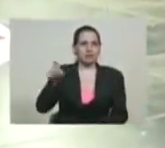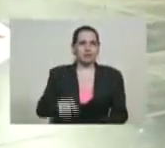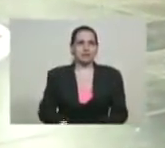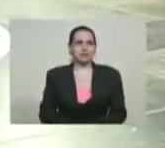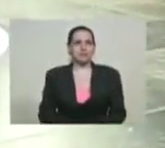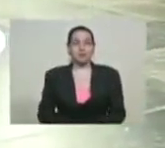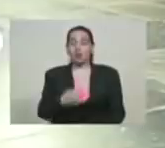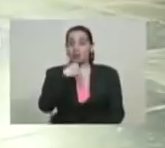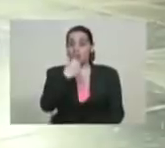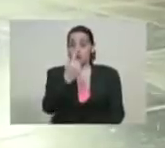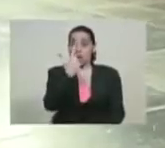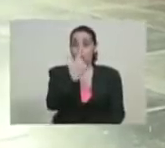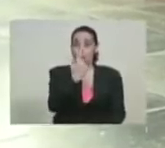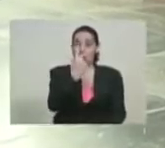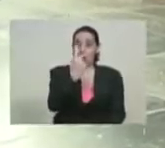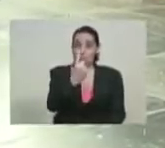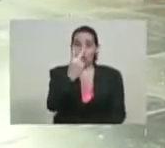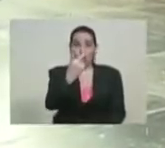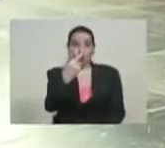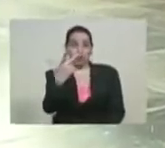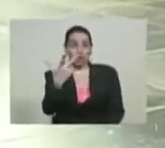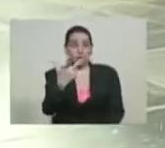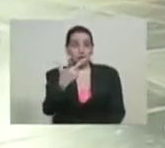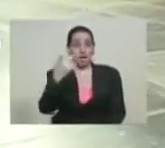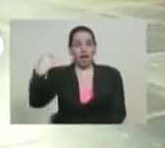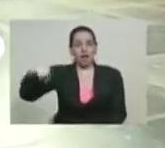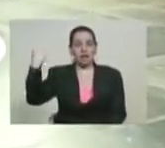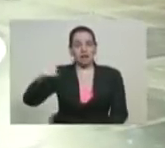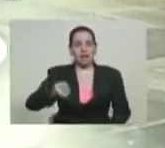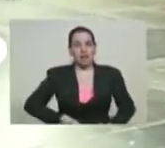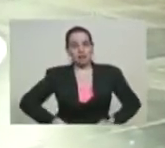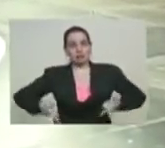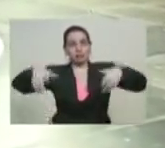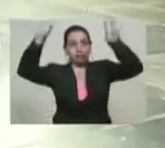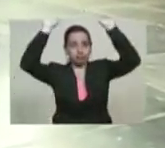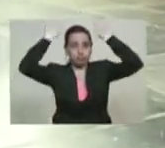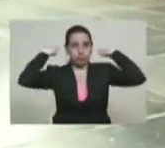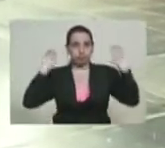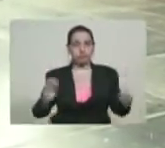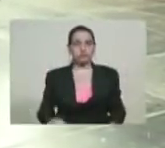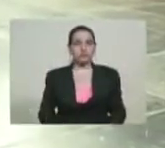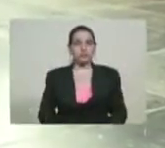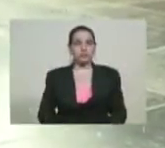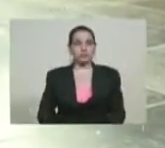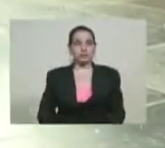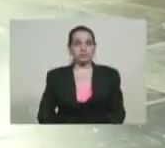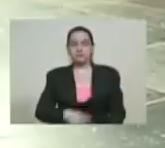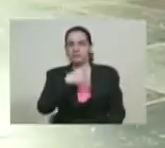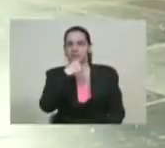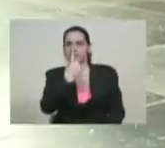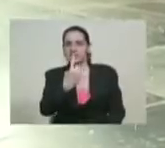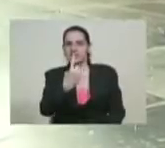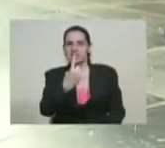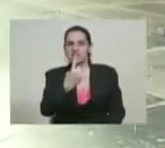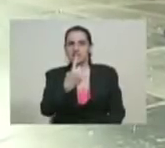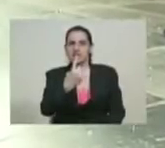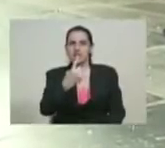Cuando yo cuente hasta tres, arrancamos para la izquierda. Con el grito de